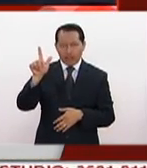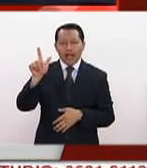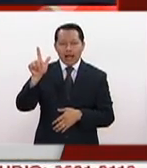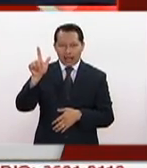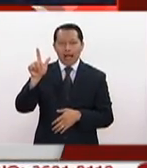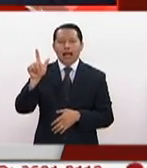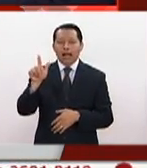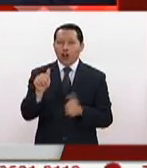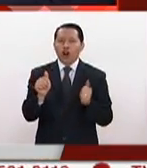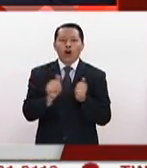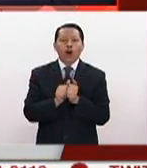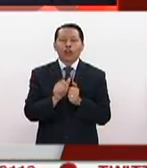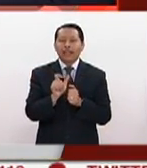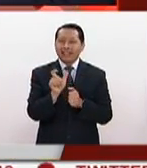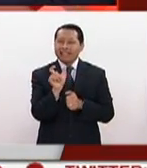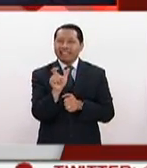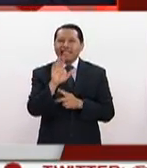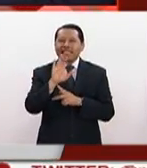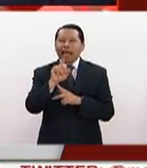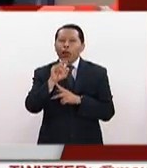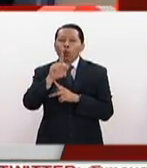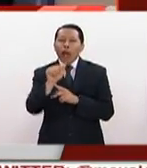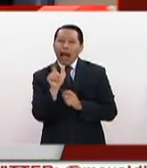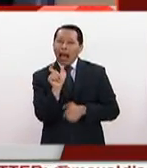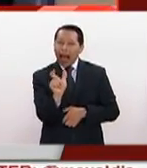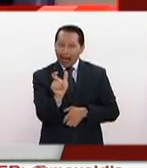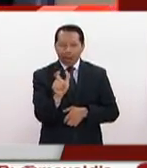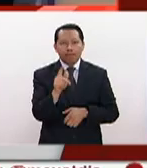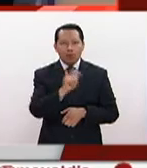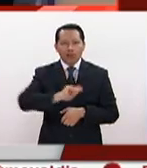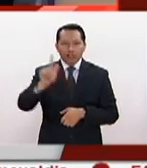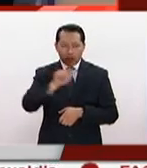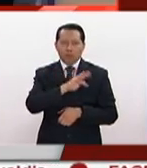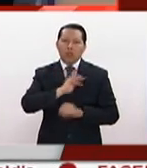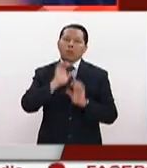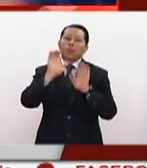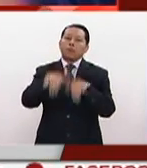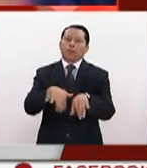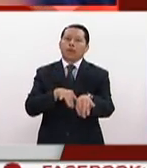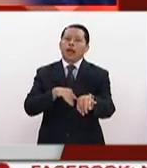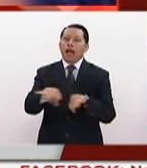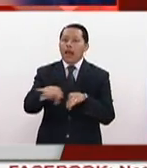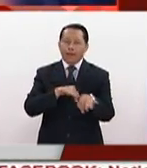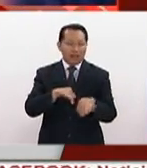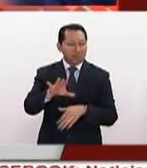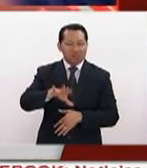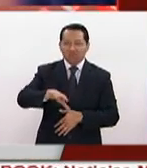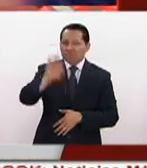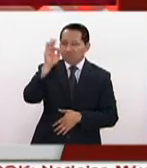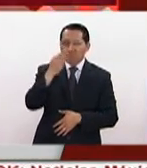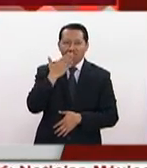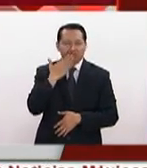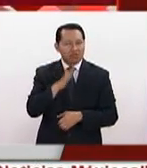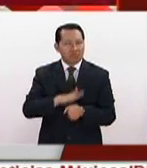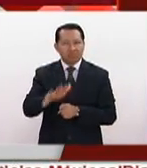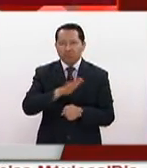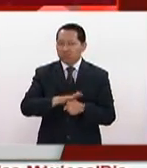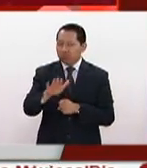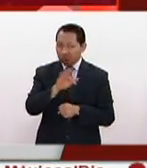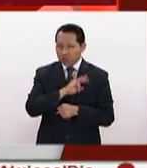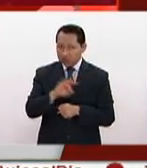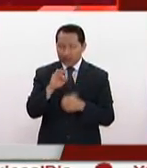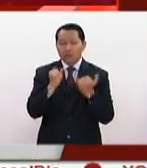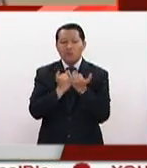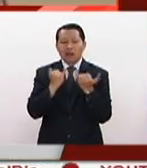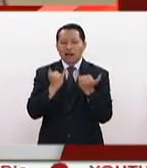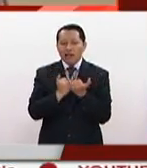con una cédula profesional que les permite insertarse en el campo laboral sin ningún problema, además de